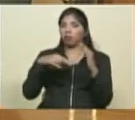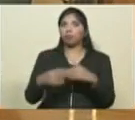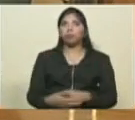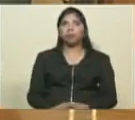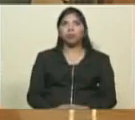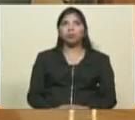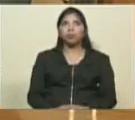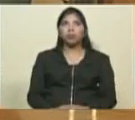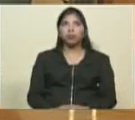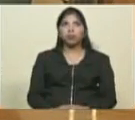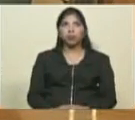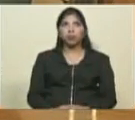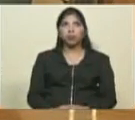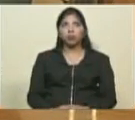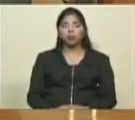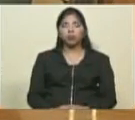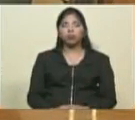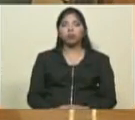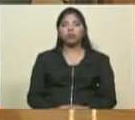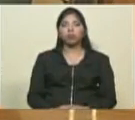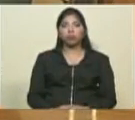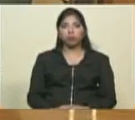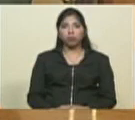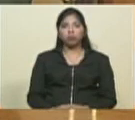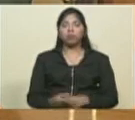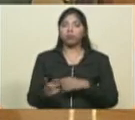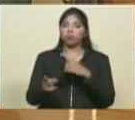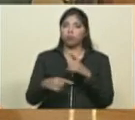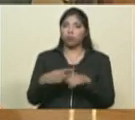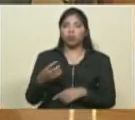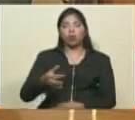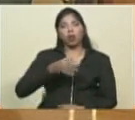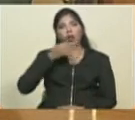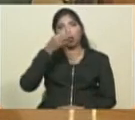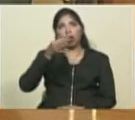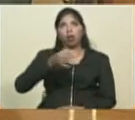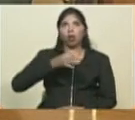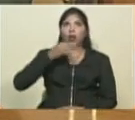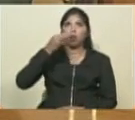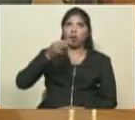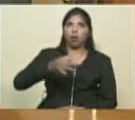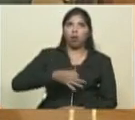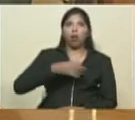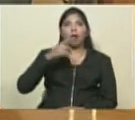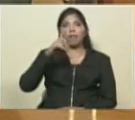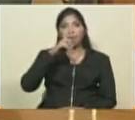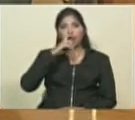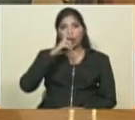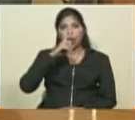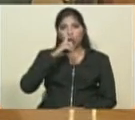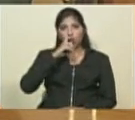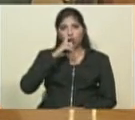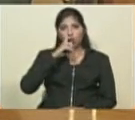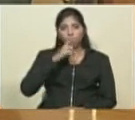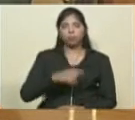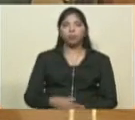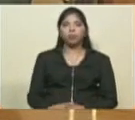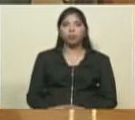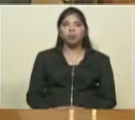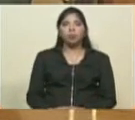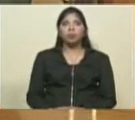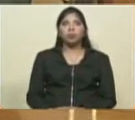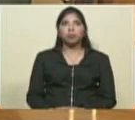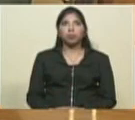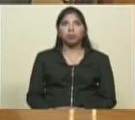punto único, la locución del ciudadano presidente constitucional de la República Bolivariana de Venezuela, Nicolás Maduro Moros, comandante en jefe de la